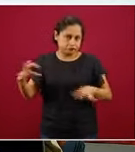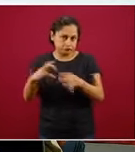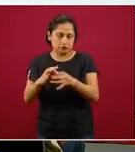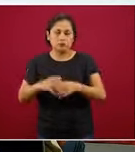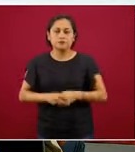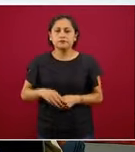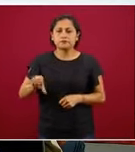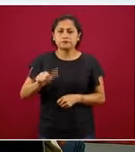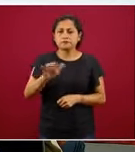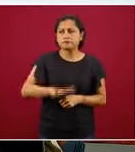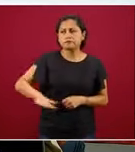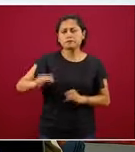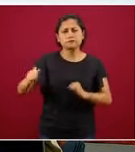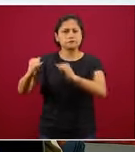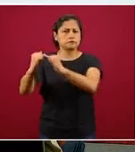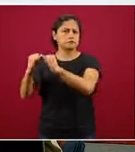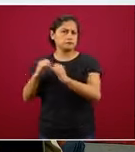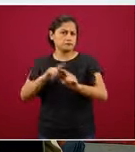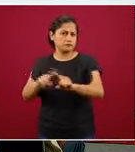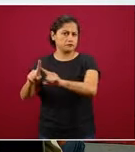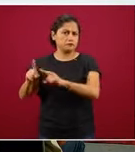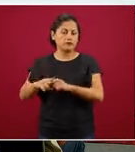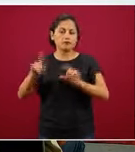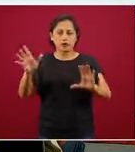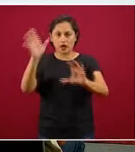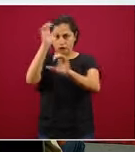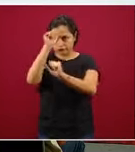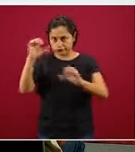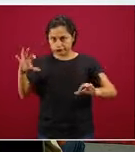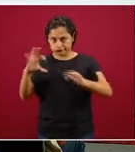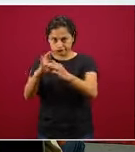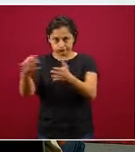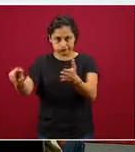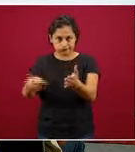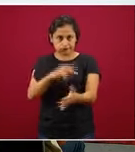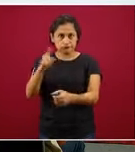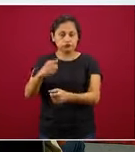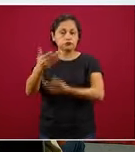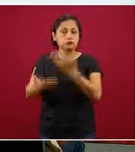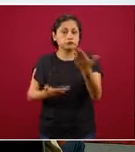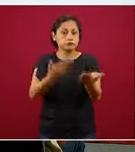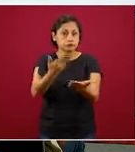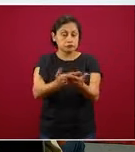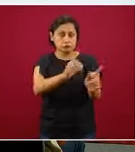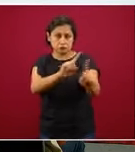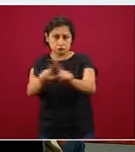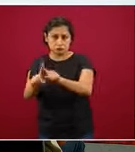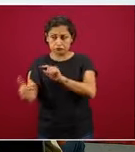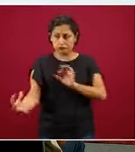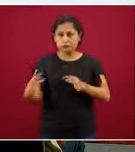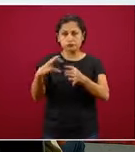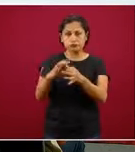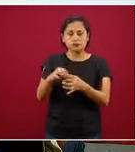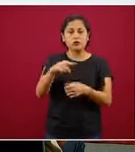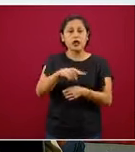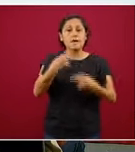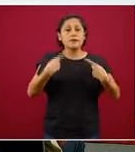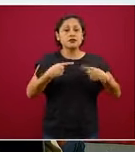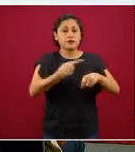cualquier dependencia a través de este convenio que se firmó de intercambio de servicios con las entidades federativas, en donde los pacientes